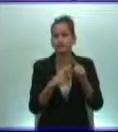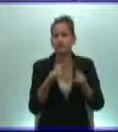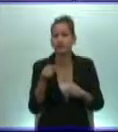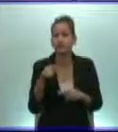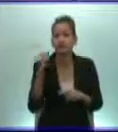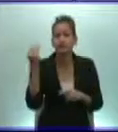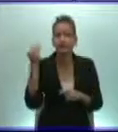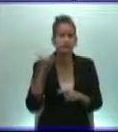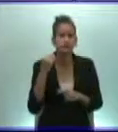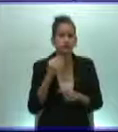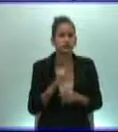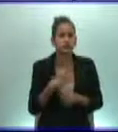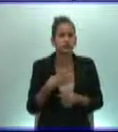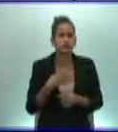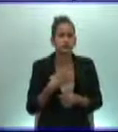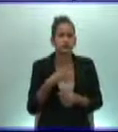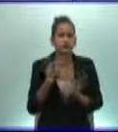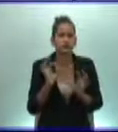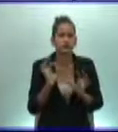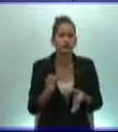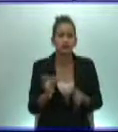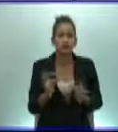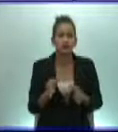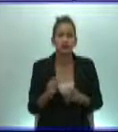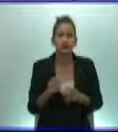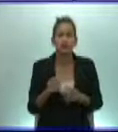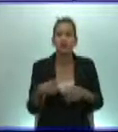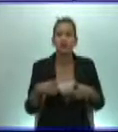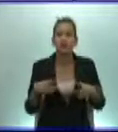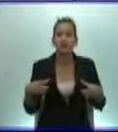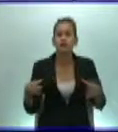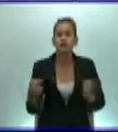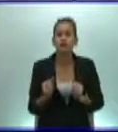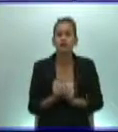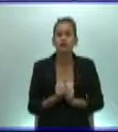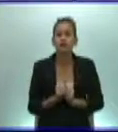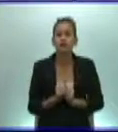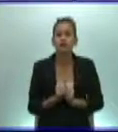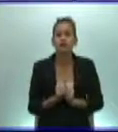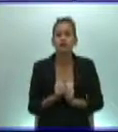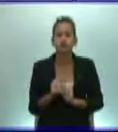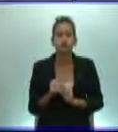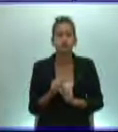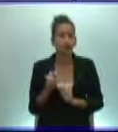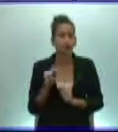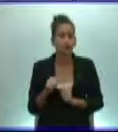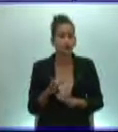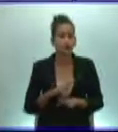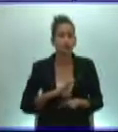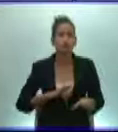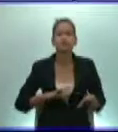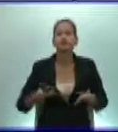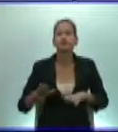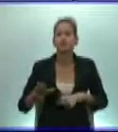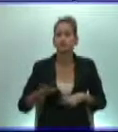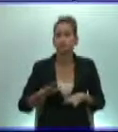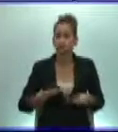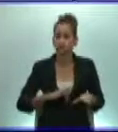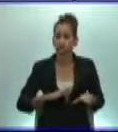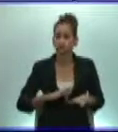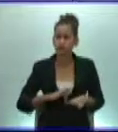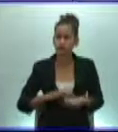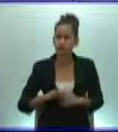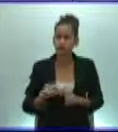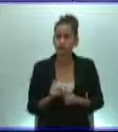saben que tienen la misma amplitud. Por tanto, ya estás en condiciones de dar